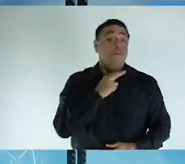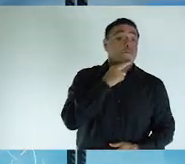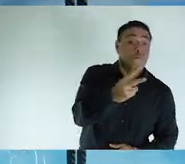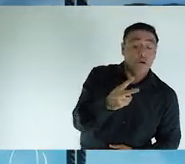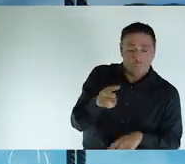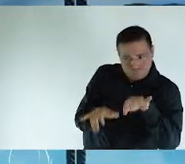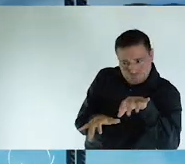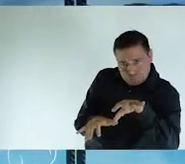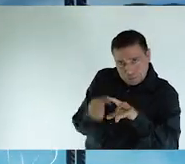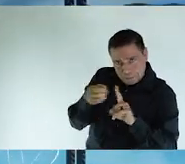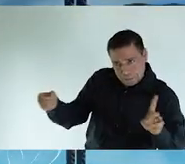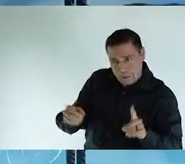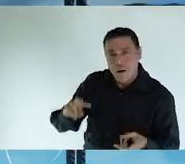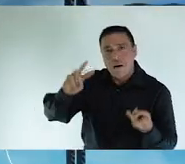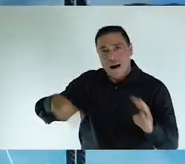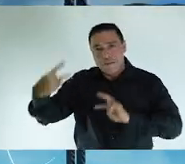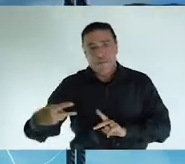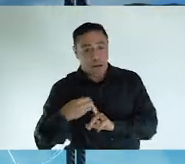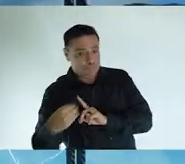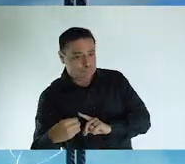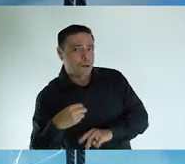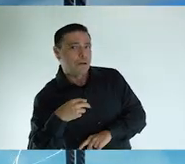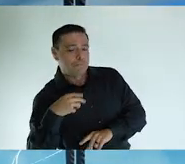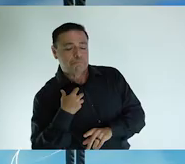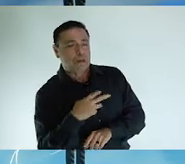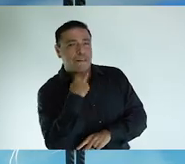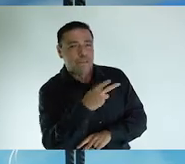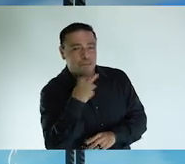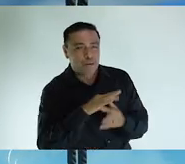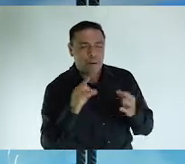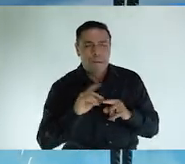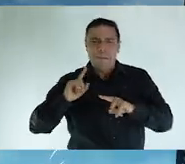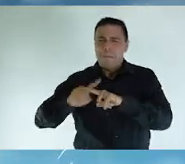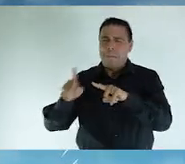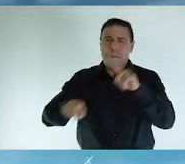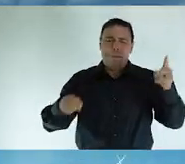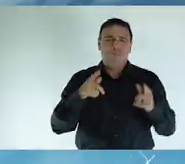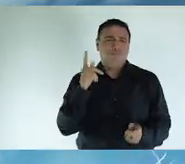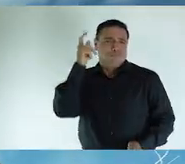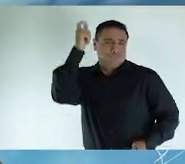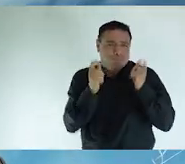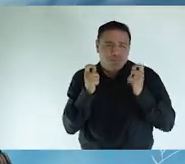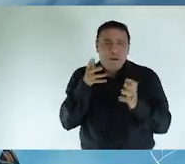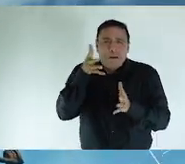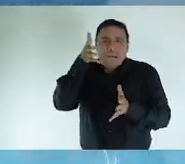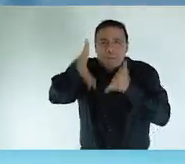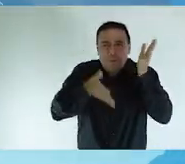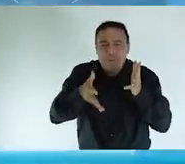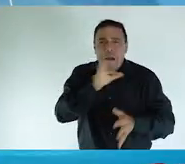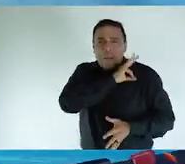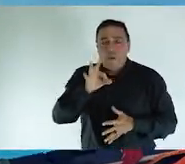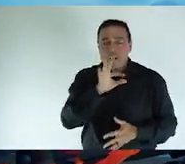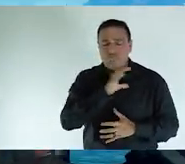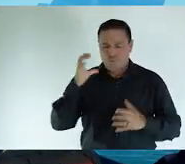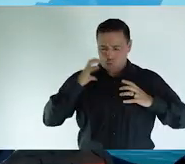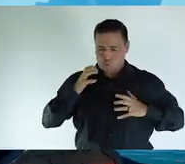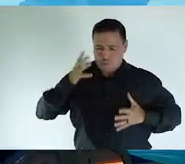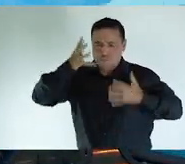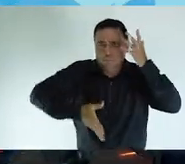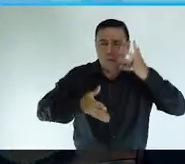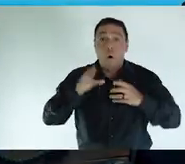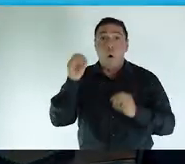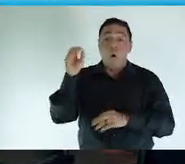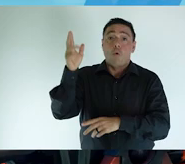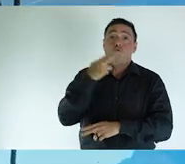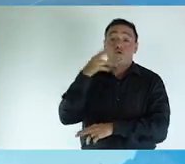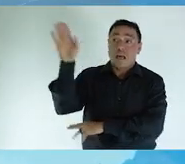para comunicar sus intenciones visualmente. Para jugar Sea of Thieves es necesario controlar un barco en alta